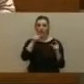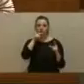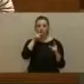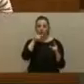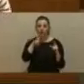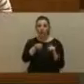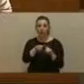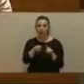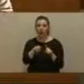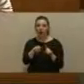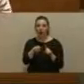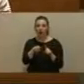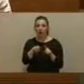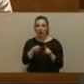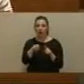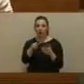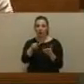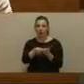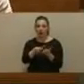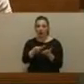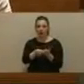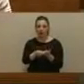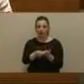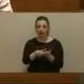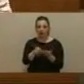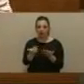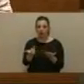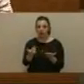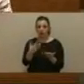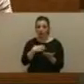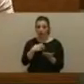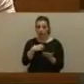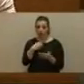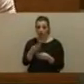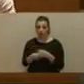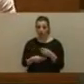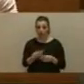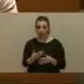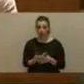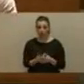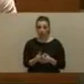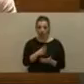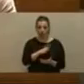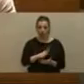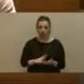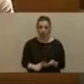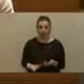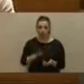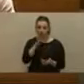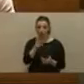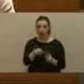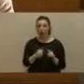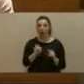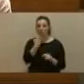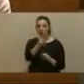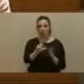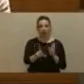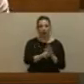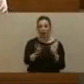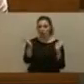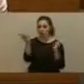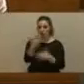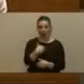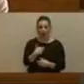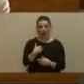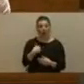lengua vehicular. Nos inquieta porque no es posible, porque no tiene amparo legal ninguno. Y, desde luego,